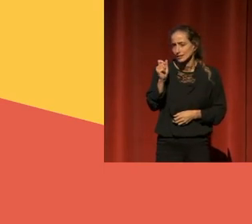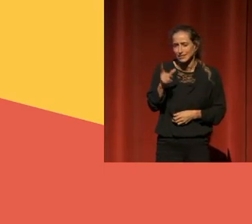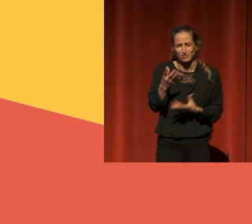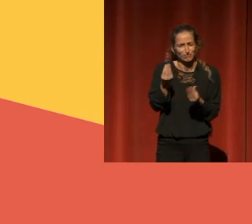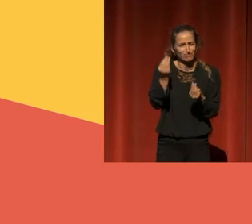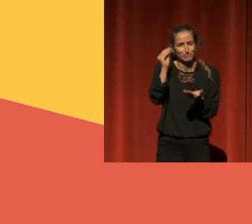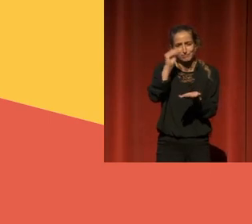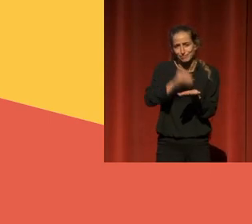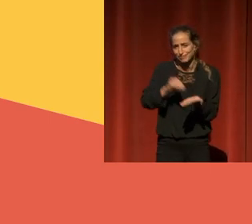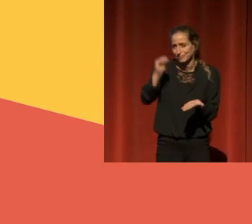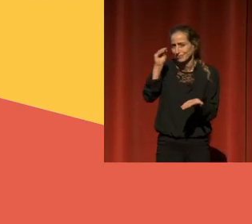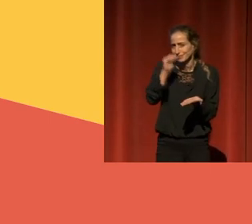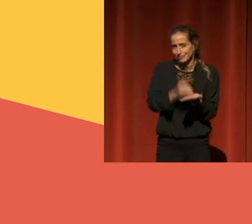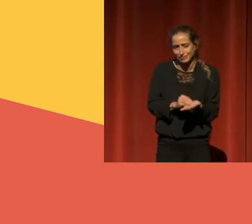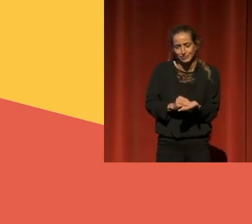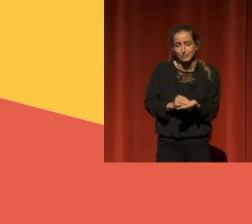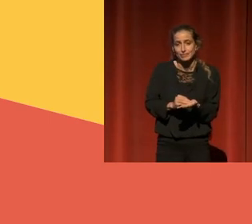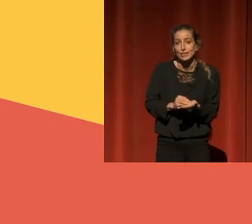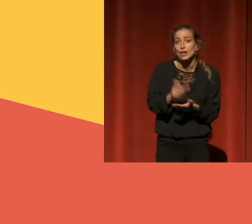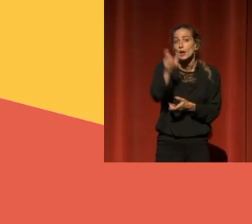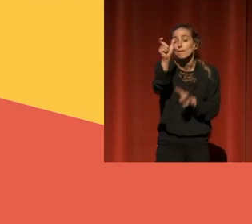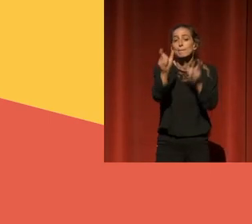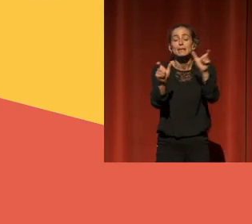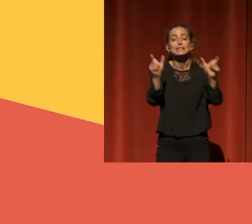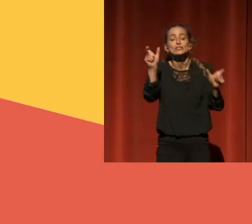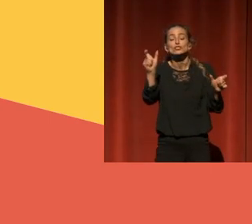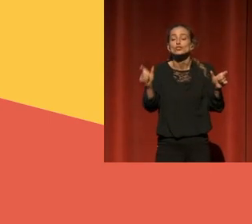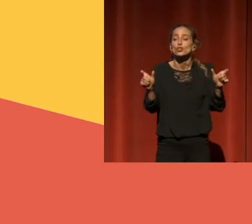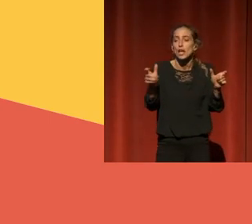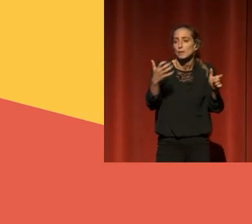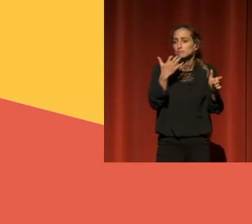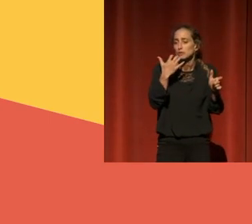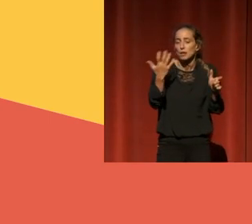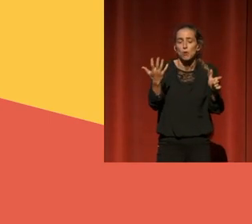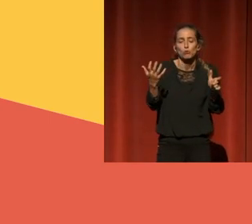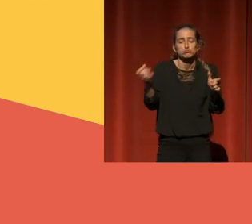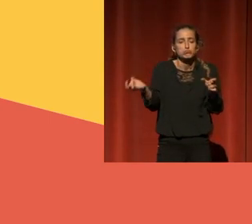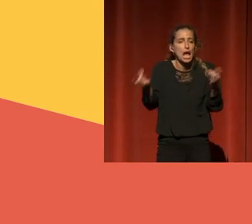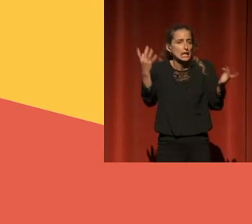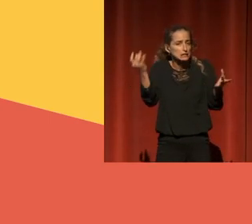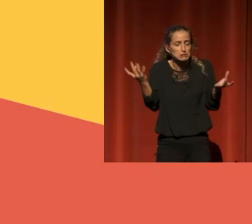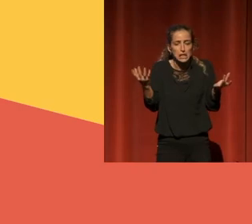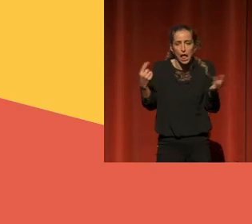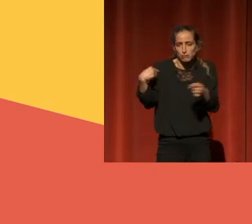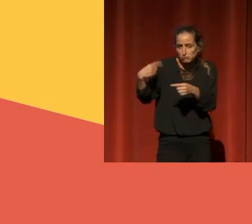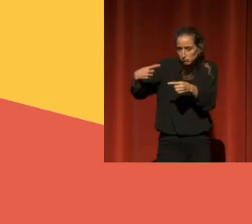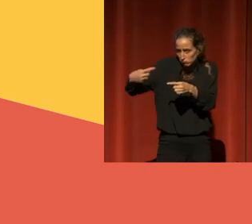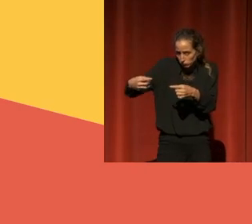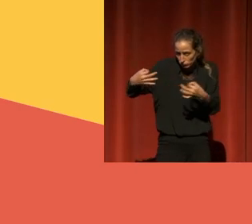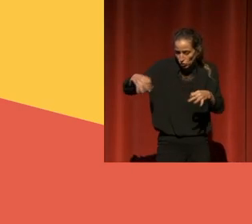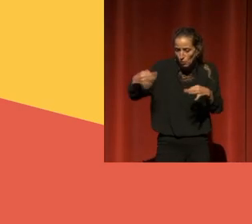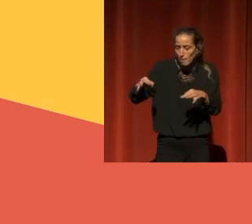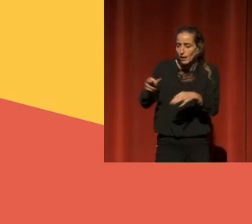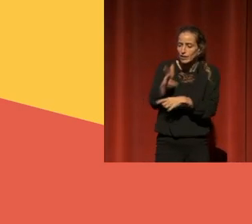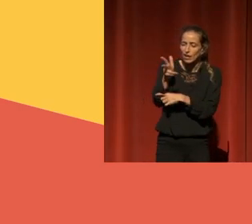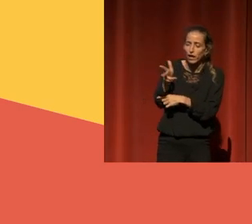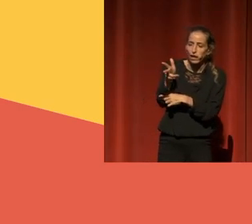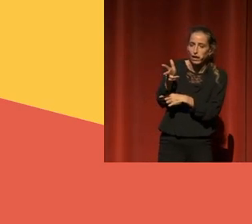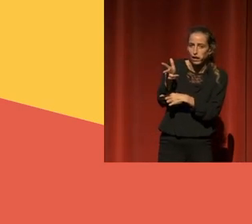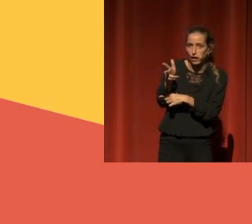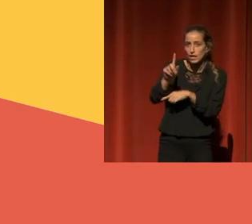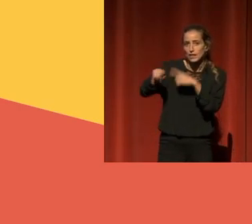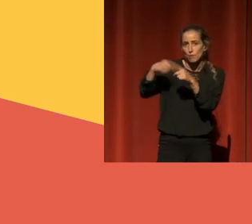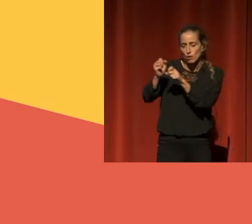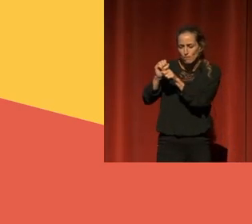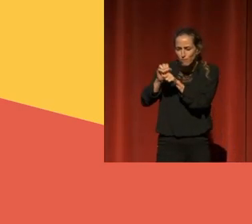deliberadamente se graba a personas realizando cualquier actividad de su vida diaria y se difunde a través de las